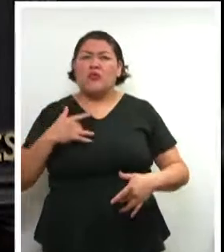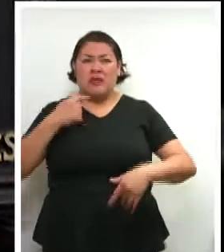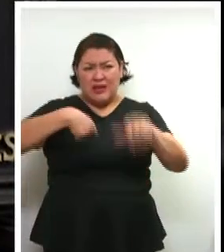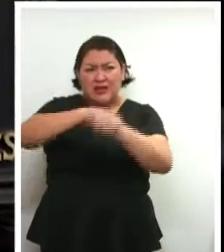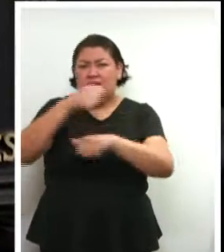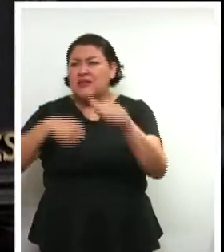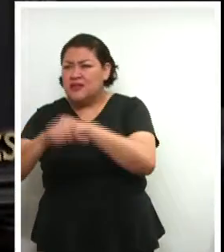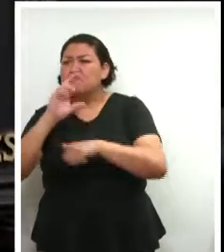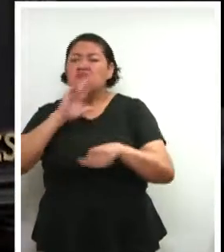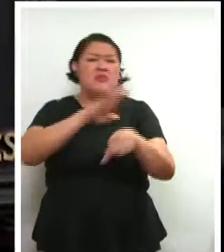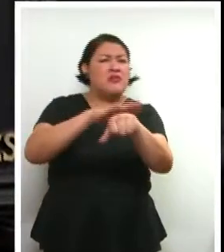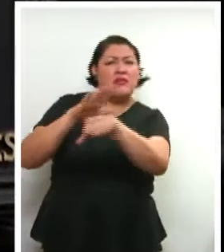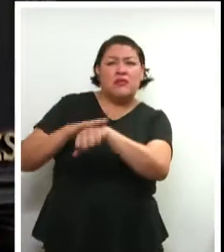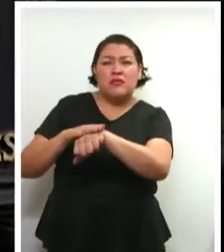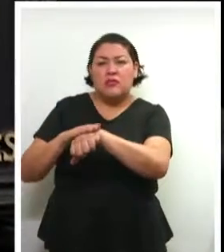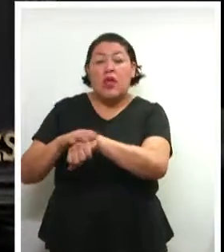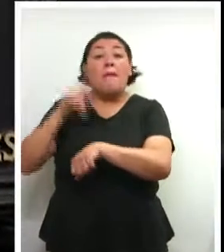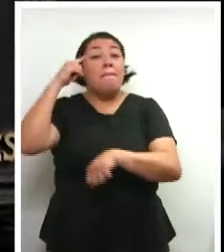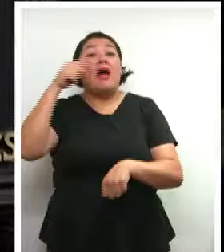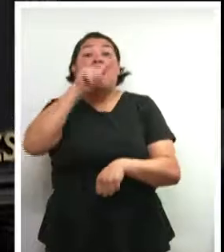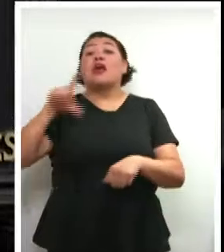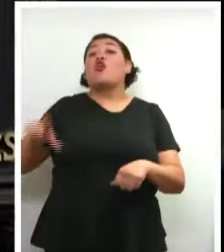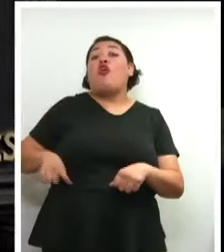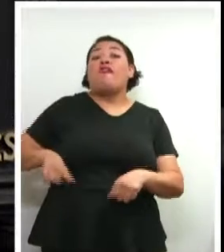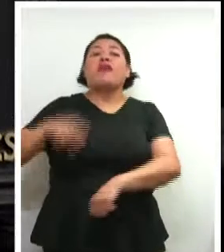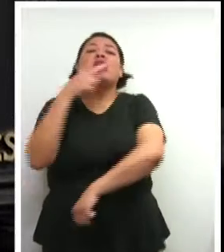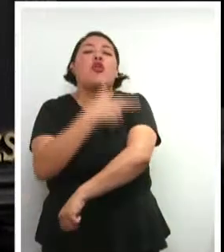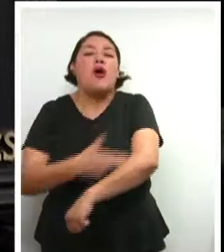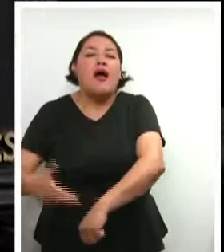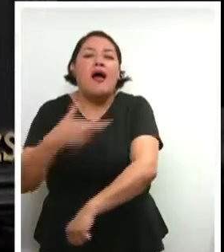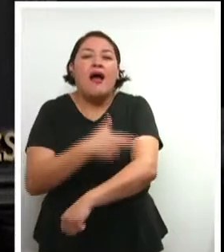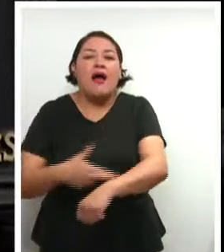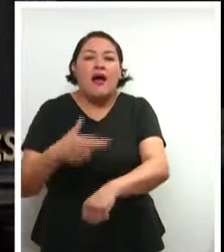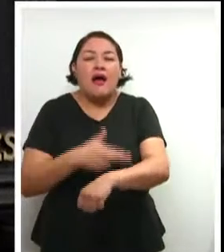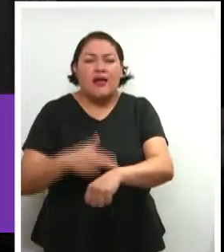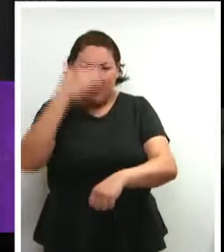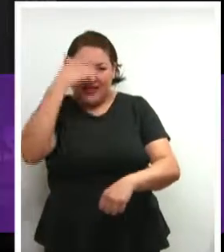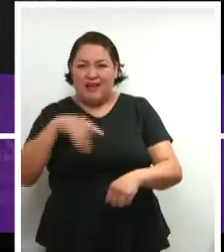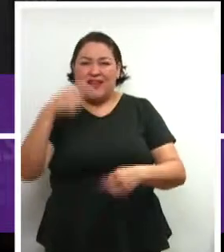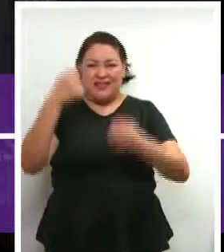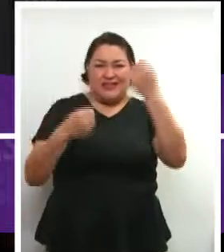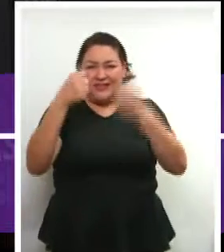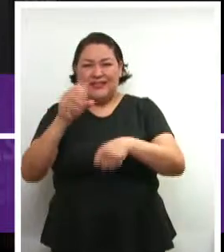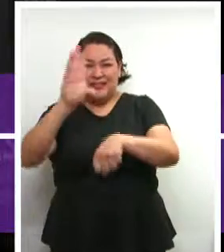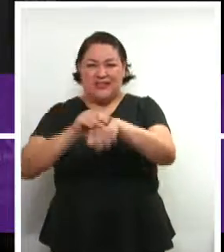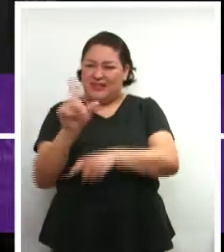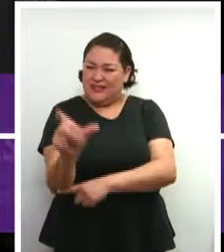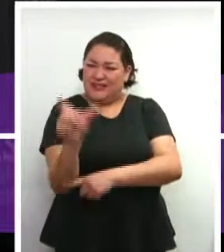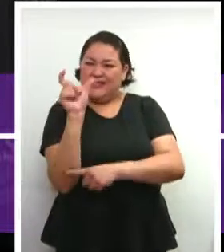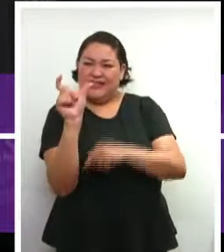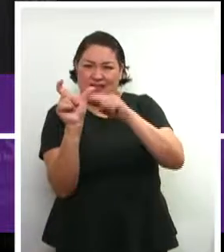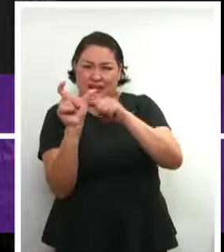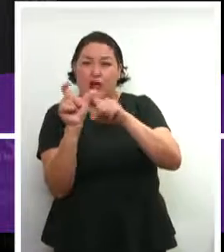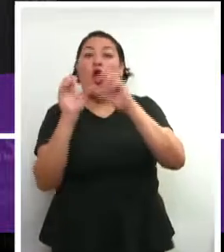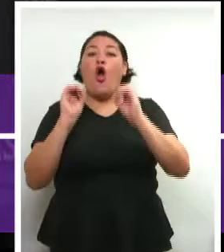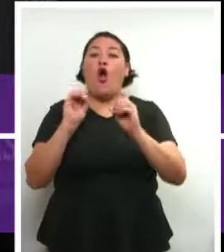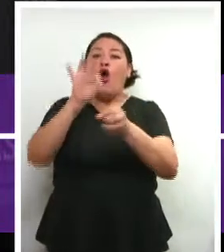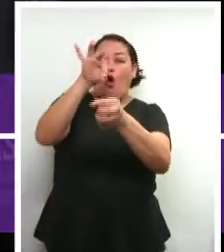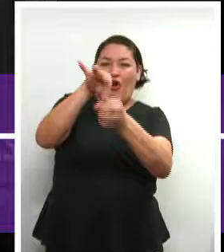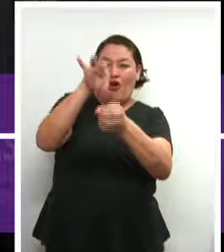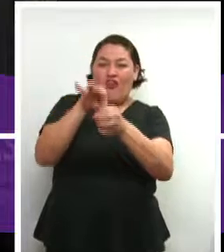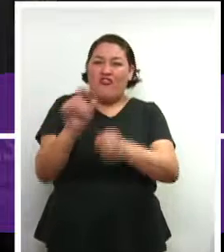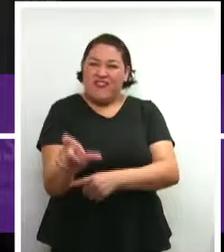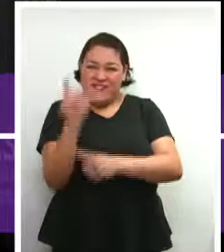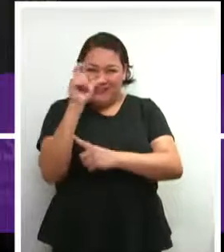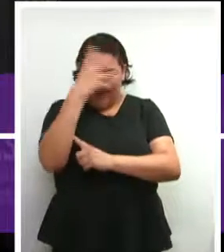que lleve al gobierno a tener en las licencias de manejo, en las credenciales de lector